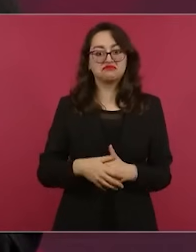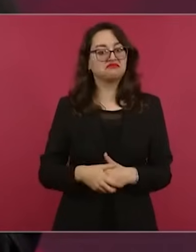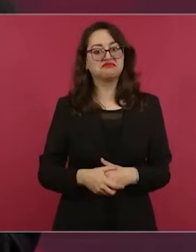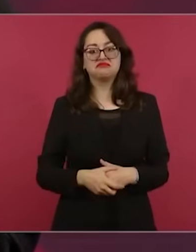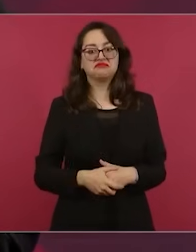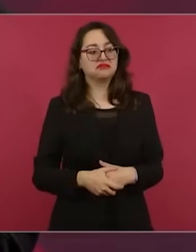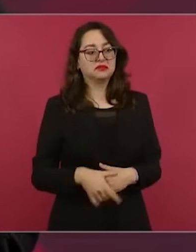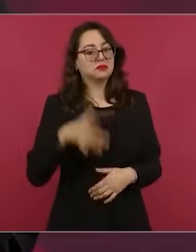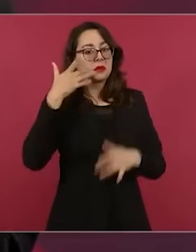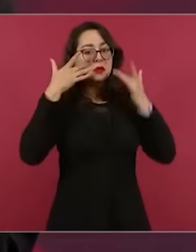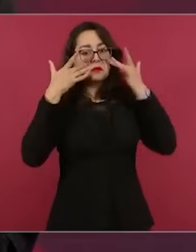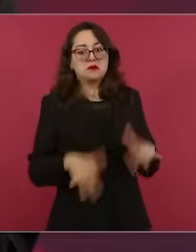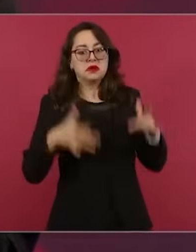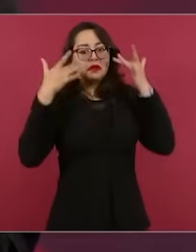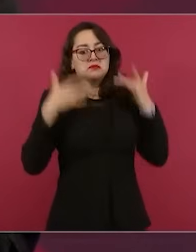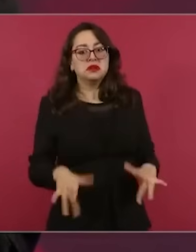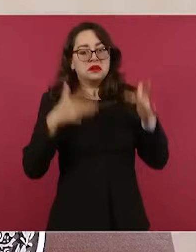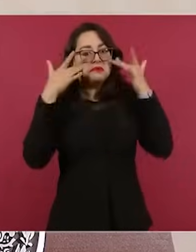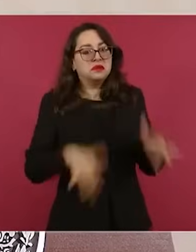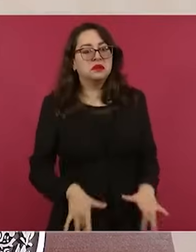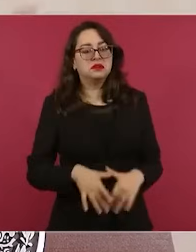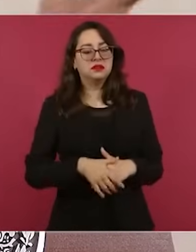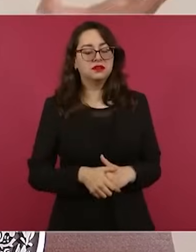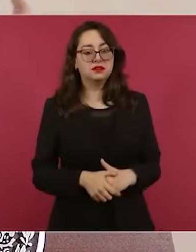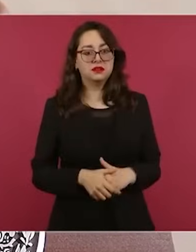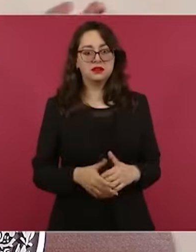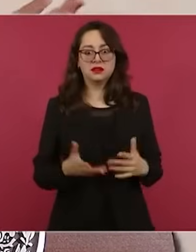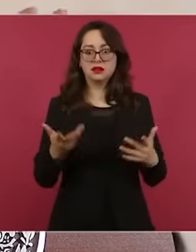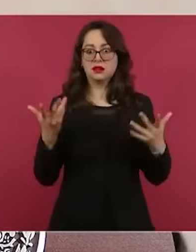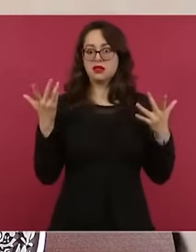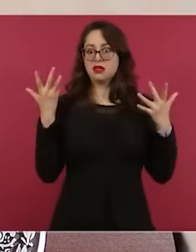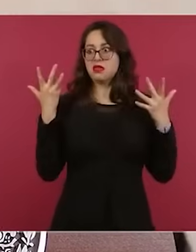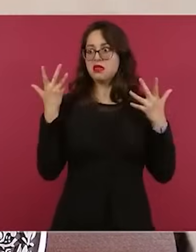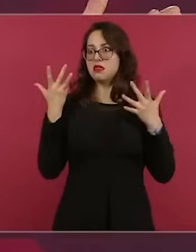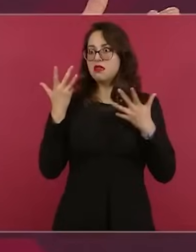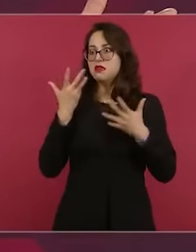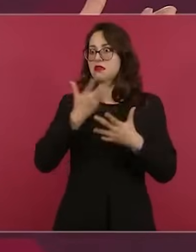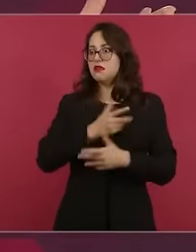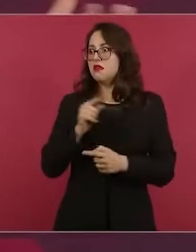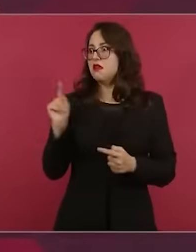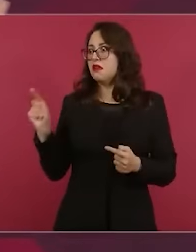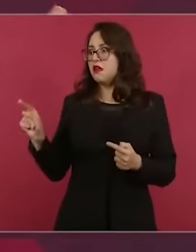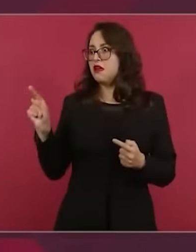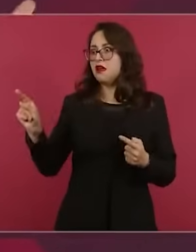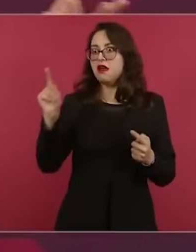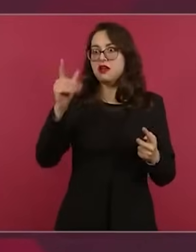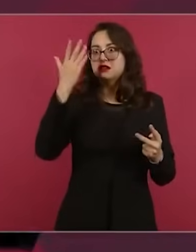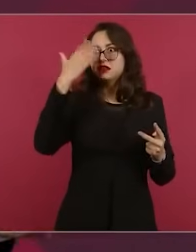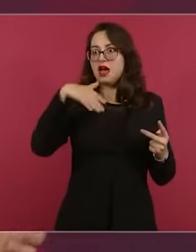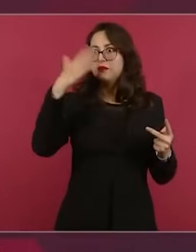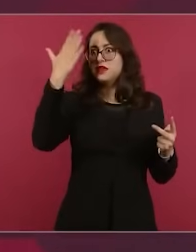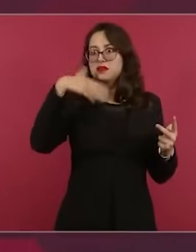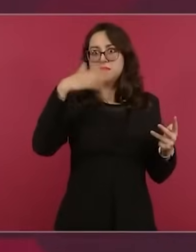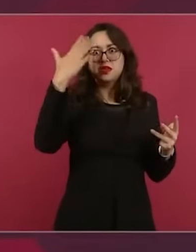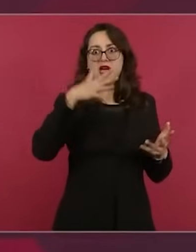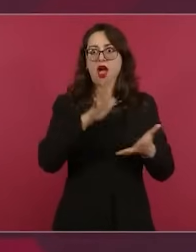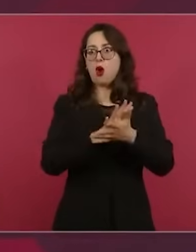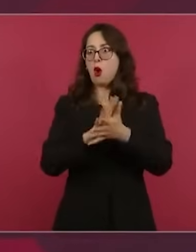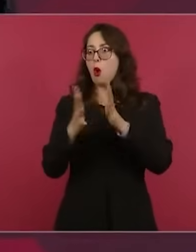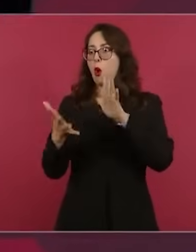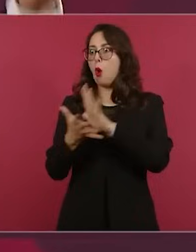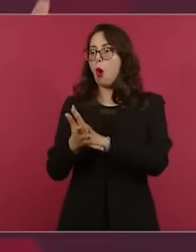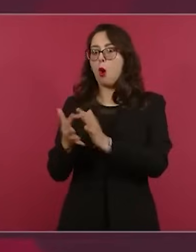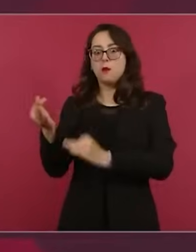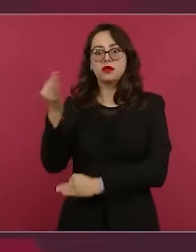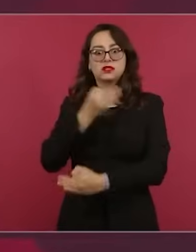renuncias de ministerios públicos. Ahí nos dimos cuenta de que había una confabulación, que